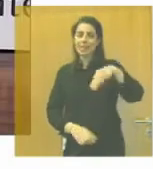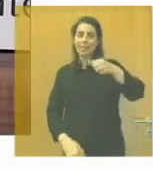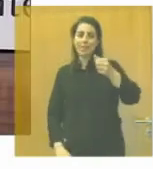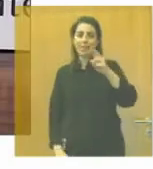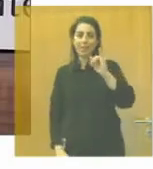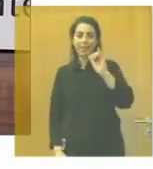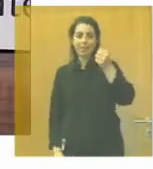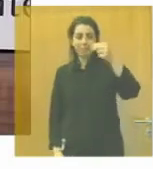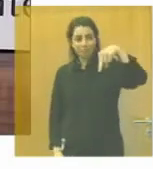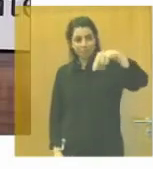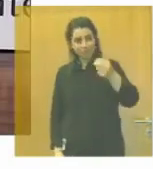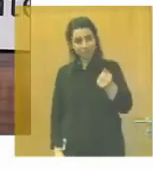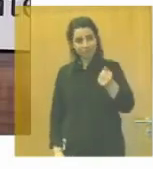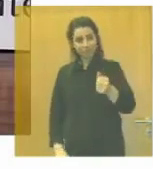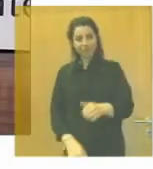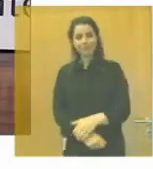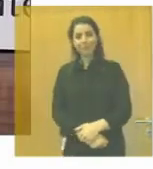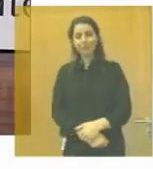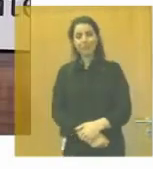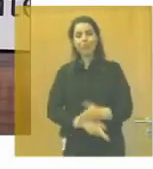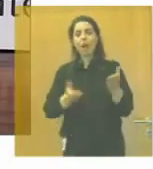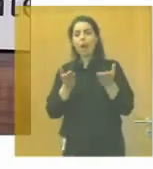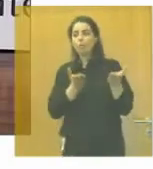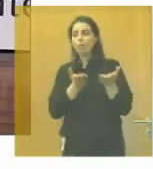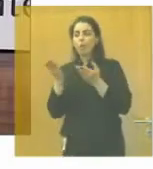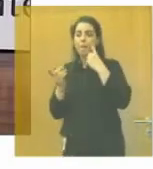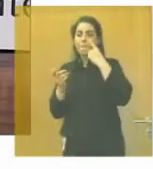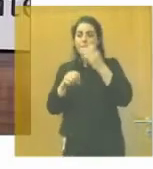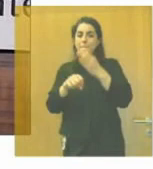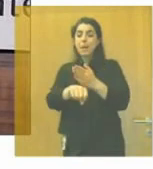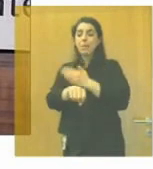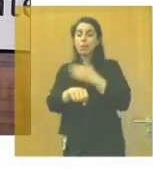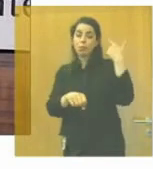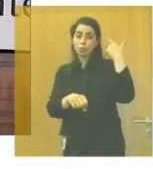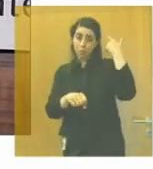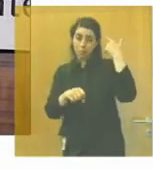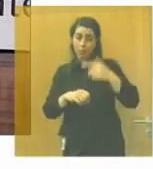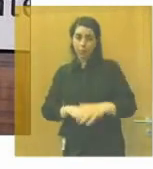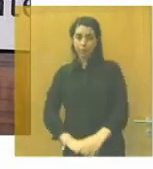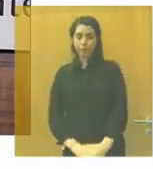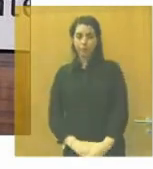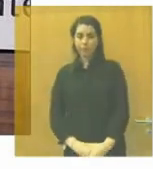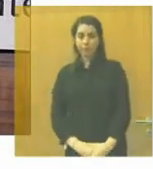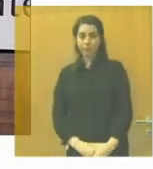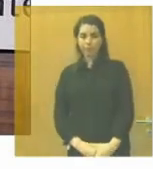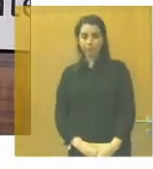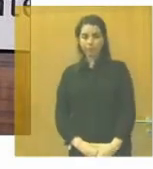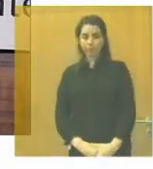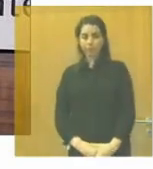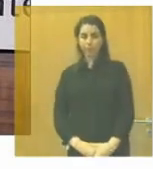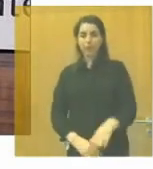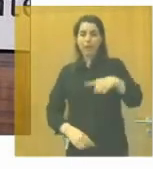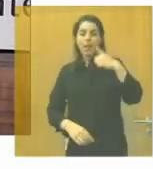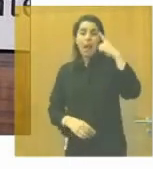A continuación, daremos paso a la exposición denominada Prevención del suicidio, un método basado en evidencia. Esta experiencia es fruto del